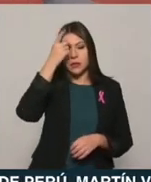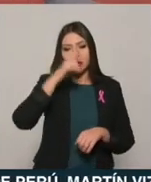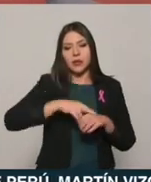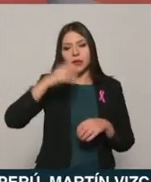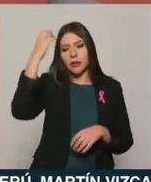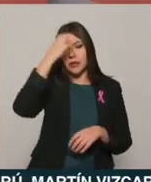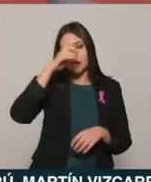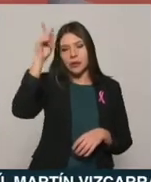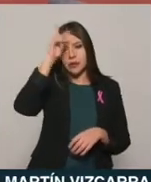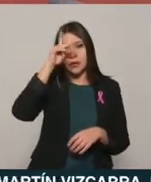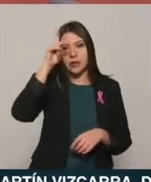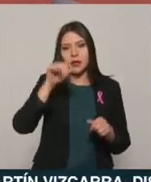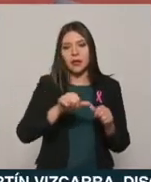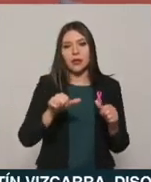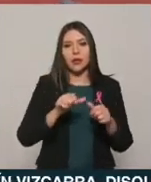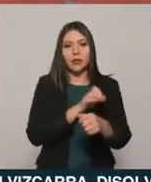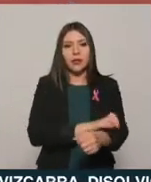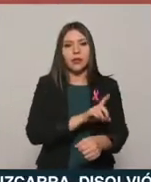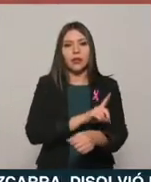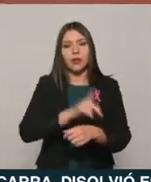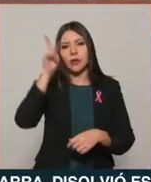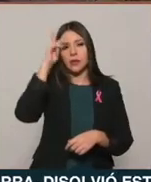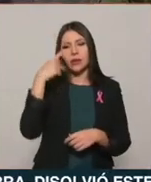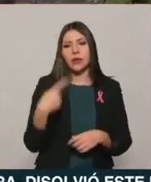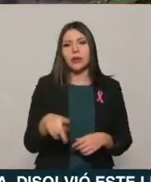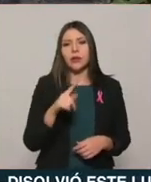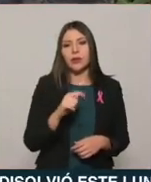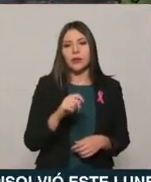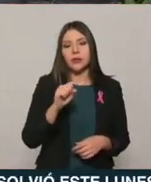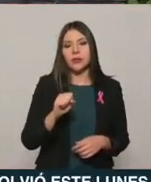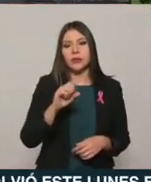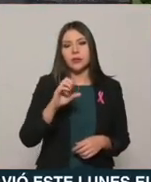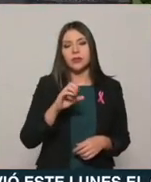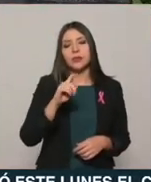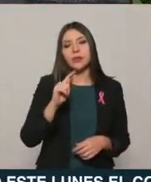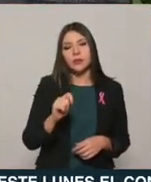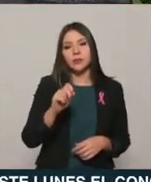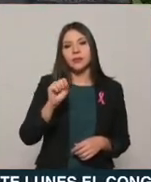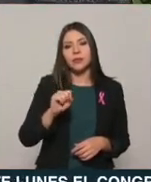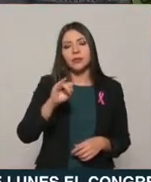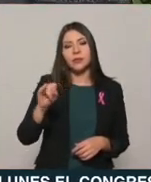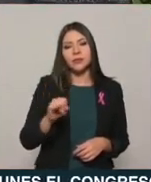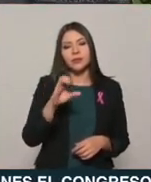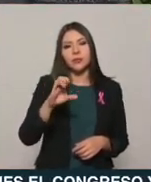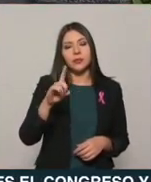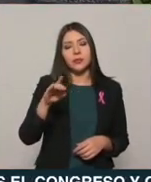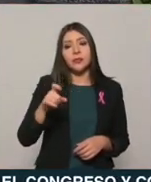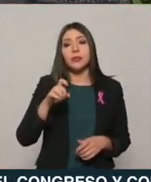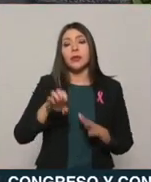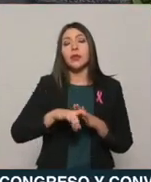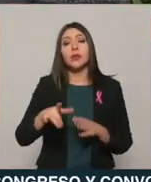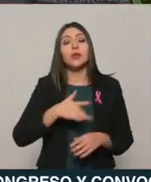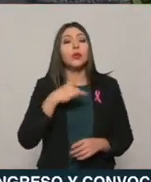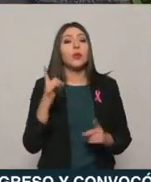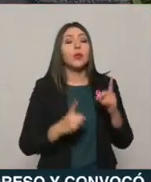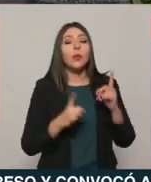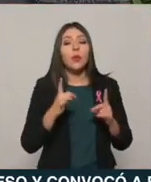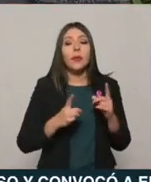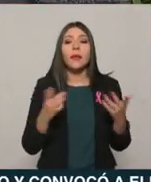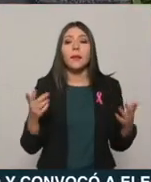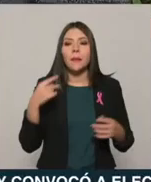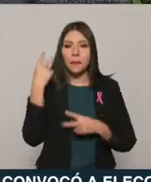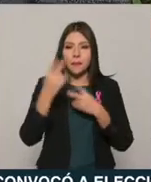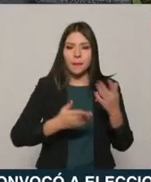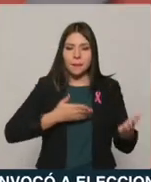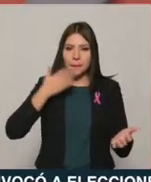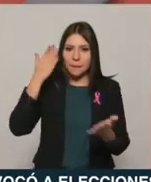Evaluación Psicológica del Área de Coordinación de Psicología del Tribunal Superior de Justicia de la Ciudad de México. Si usted tiene alguna duda, bueno, pues acérquense a las puertas del